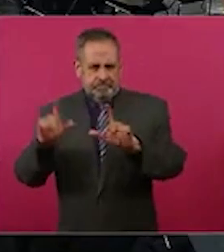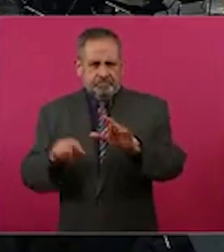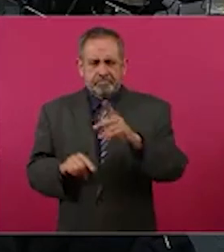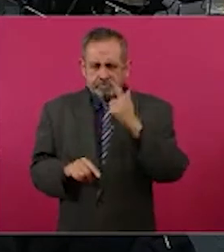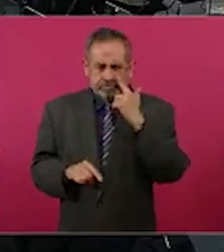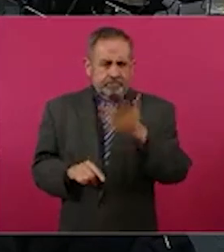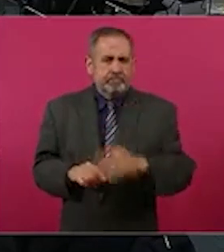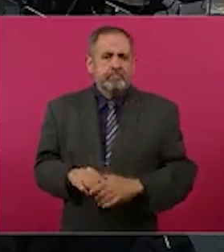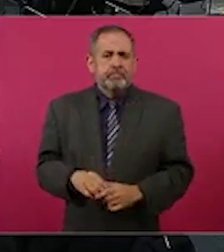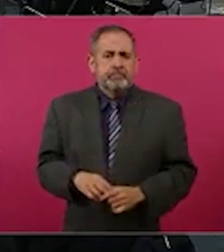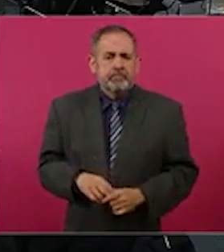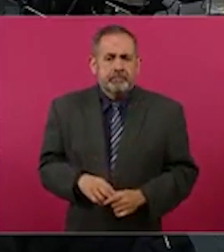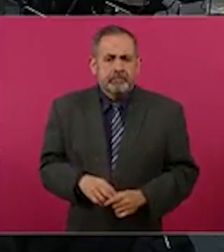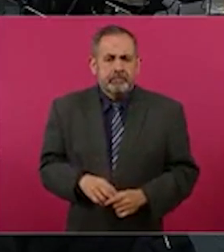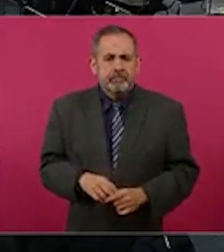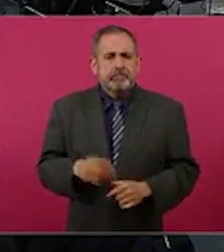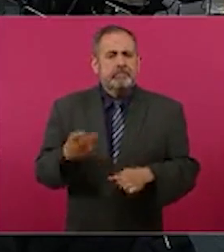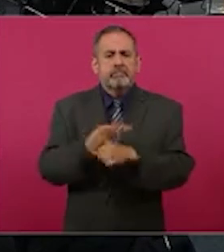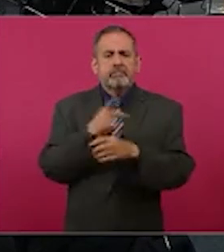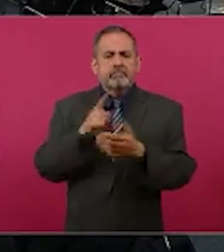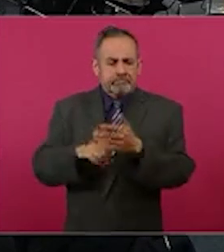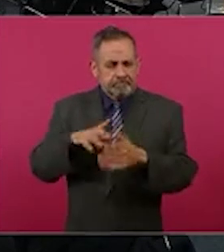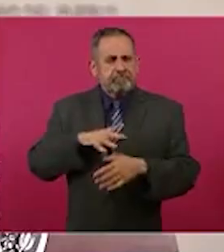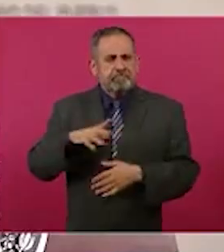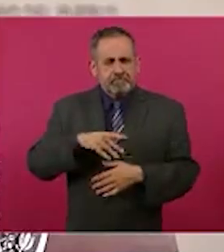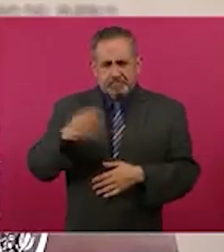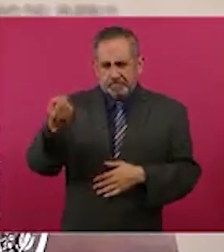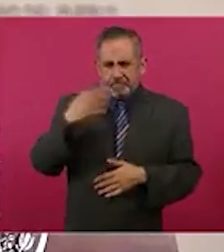sobre los parques